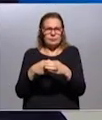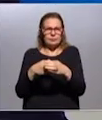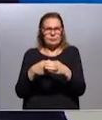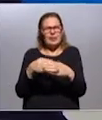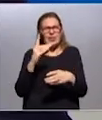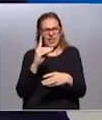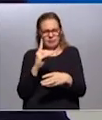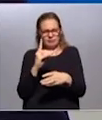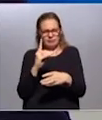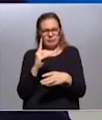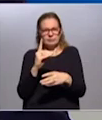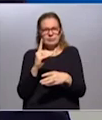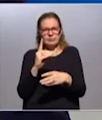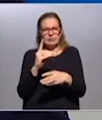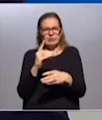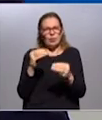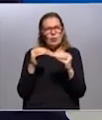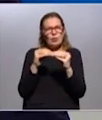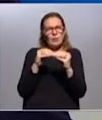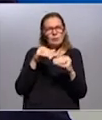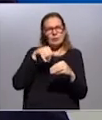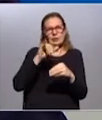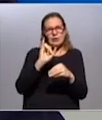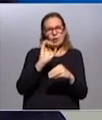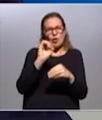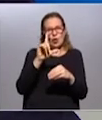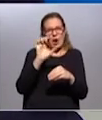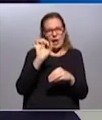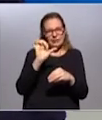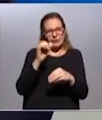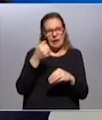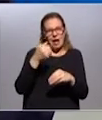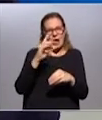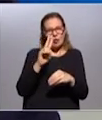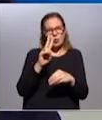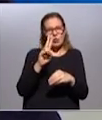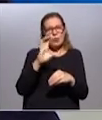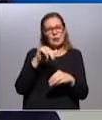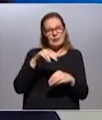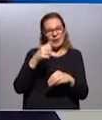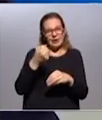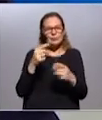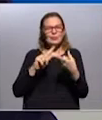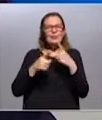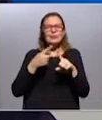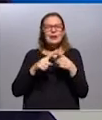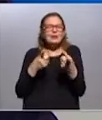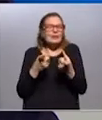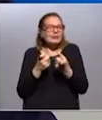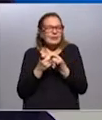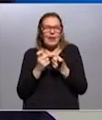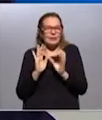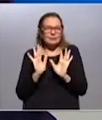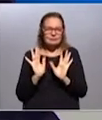de que es el compañero nicolás acuña que del espacio 1001 se llegó al acuerdo necesario